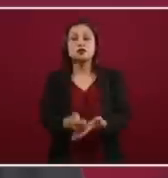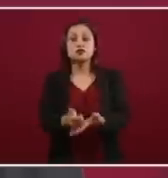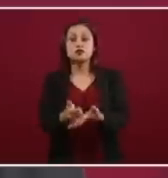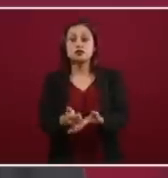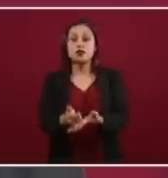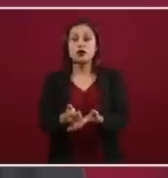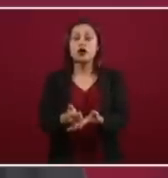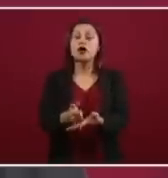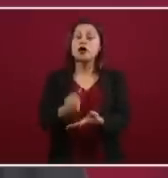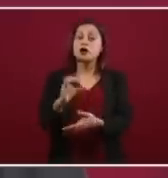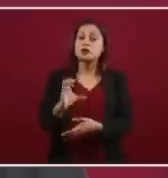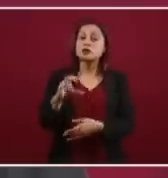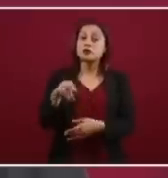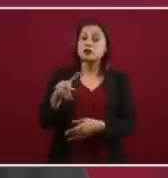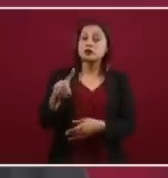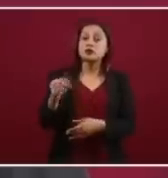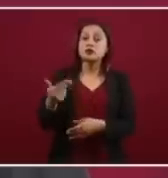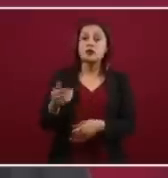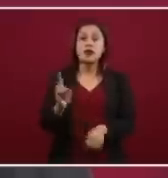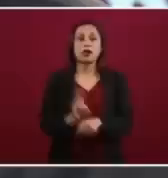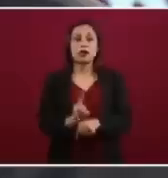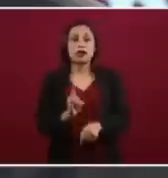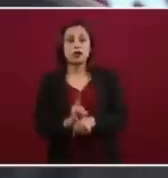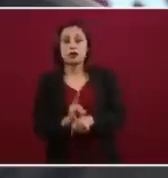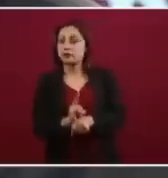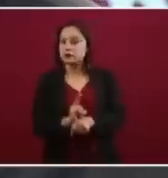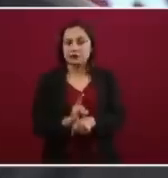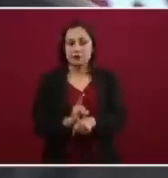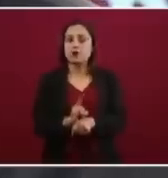un organismo alcahuete